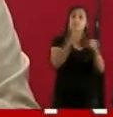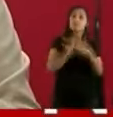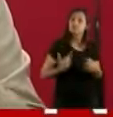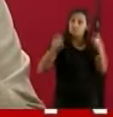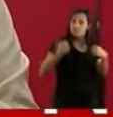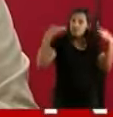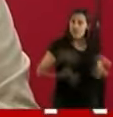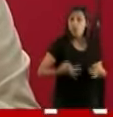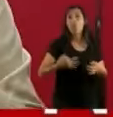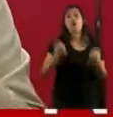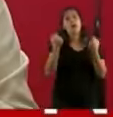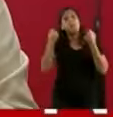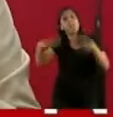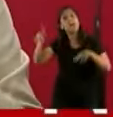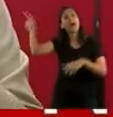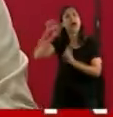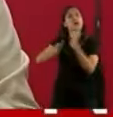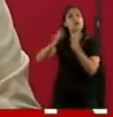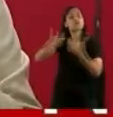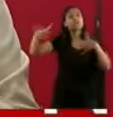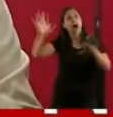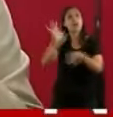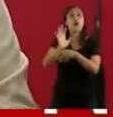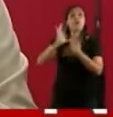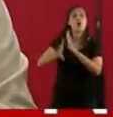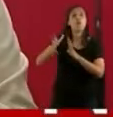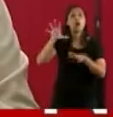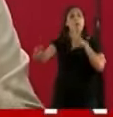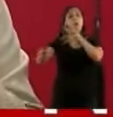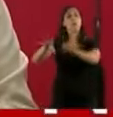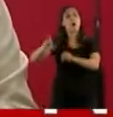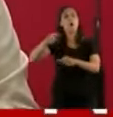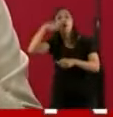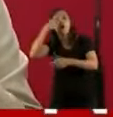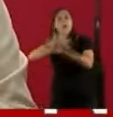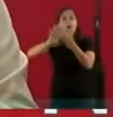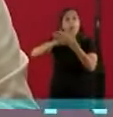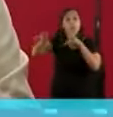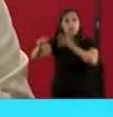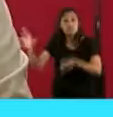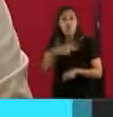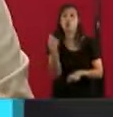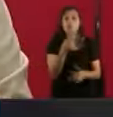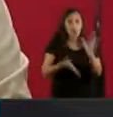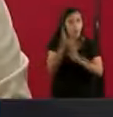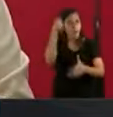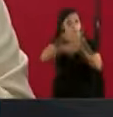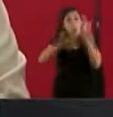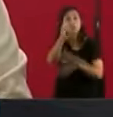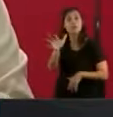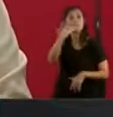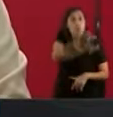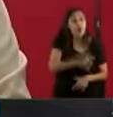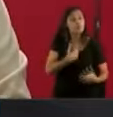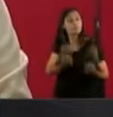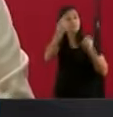vamos a dejar que Rosario sea una tierra de narcoterroristas. Vamos a luchar todos los días